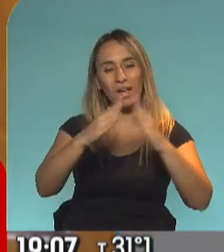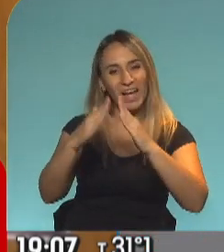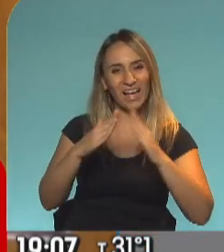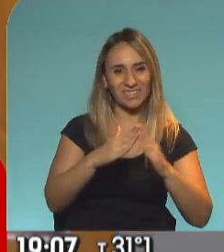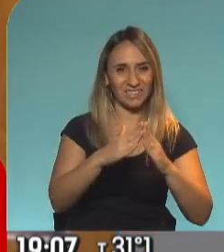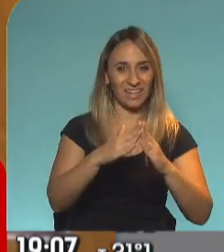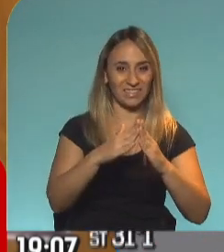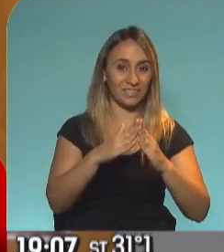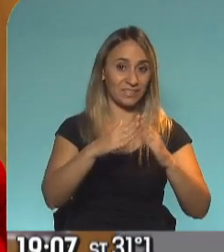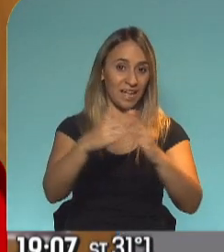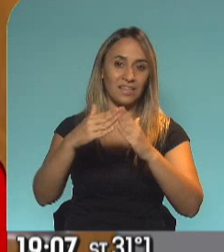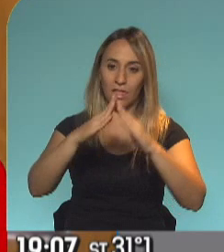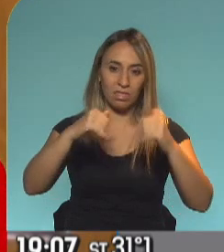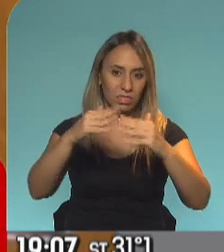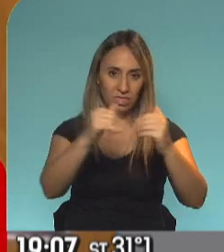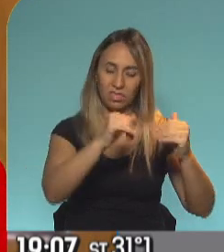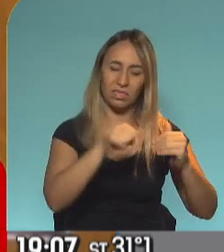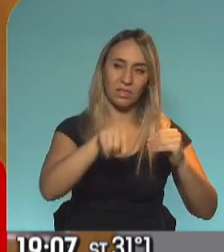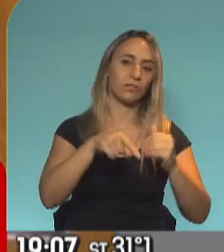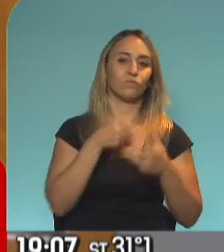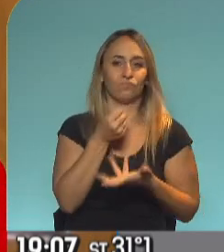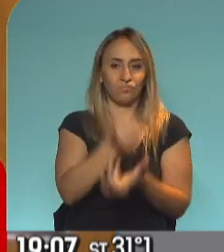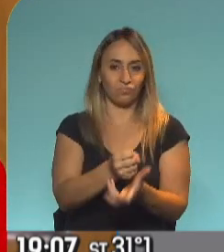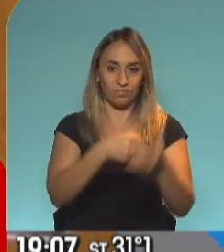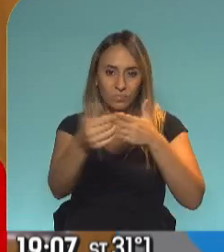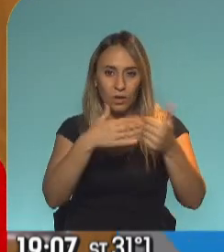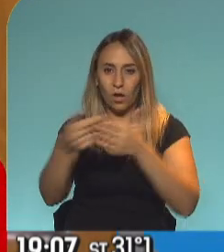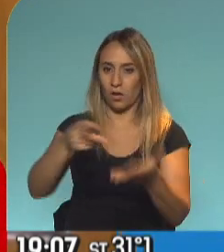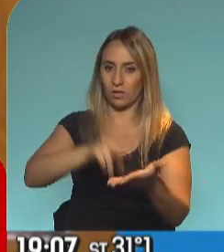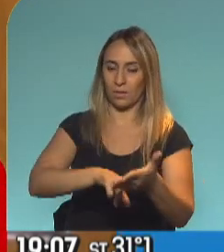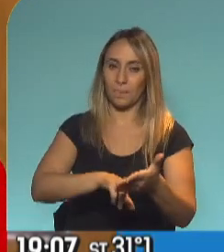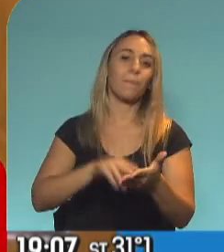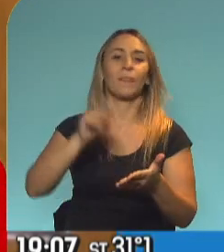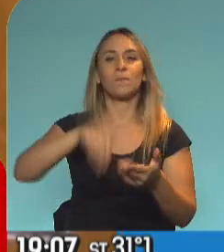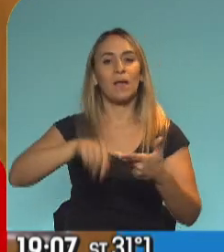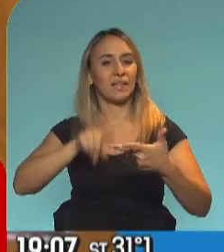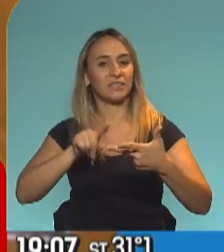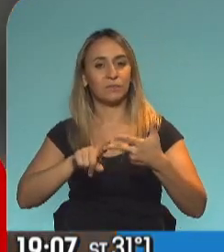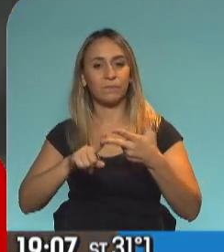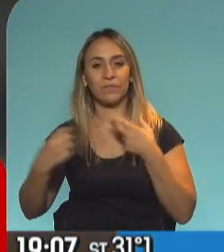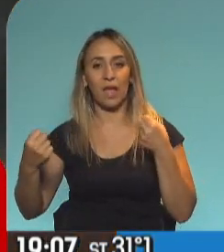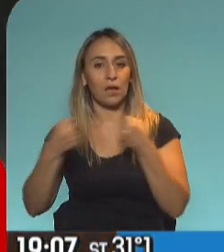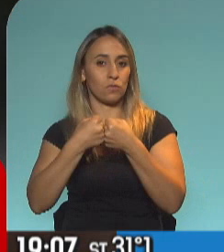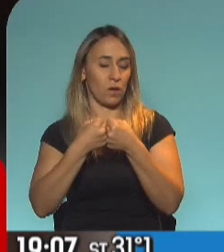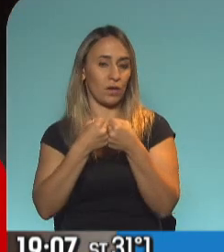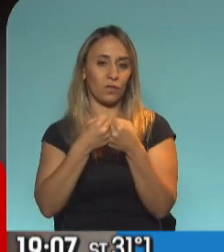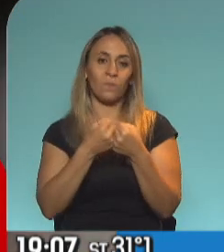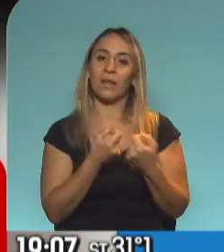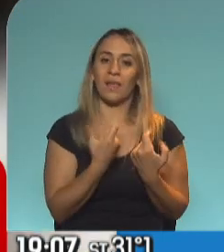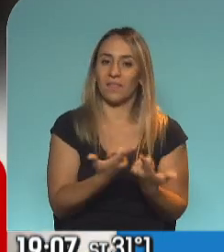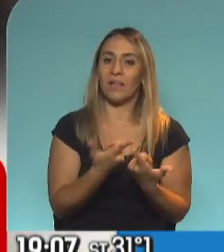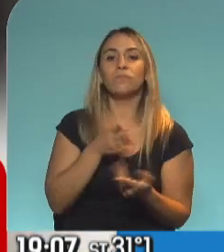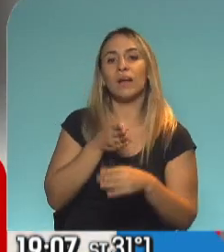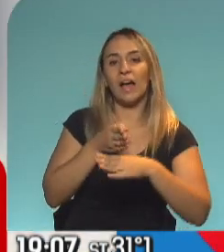las familias afectadas. Y por otro lado, se anunció un convenio que va a materializar el acceso a la vivienda y al